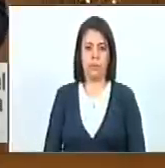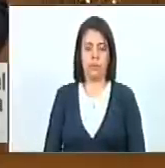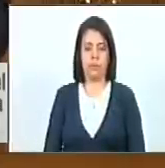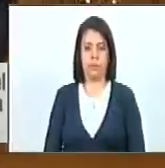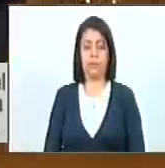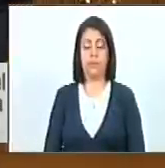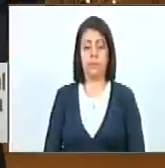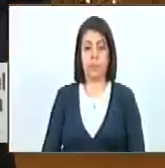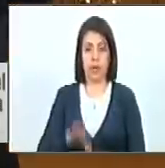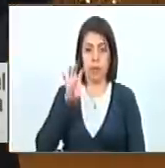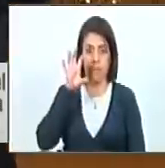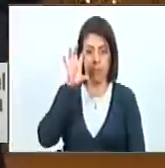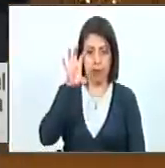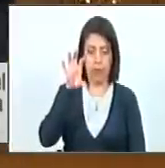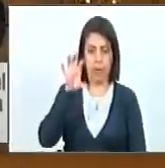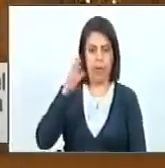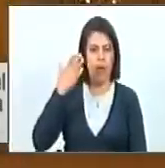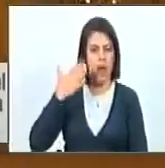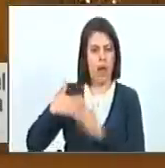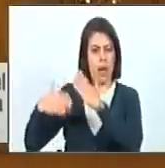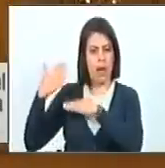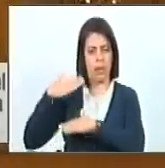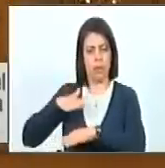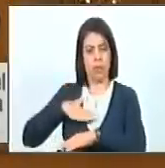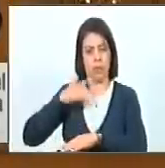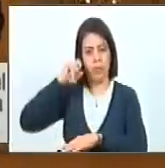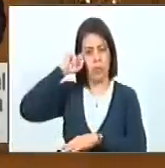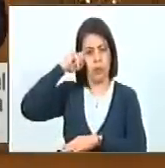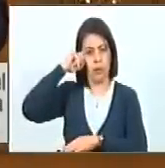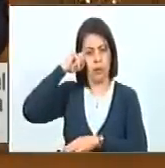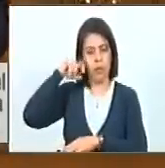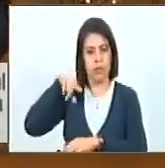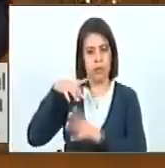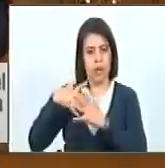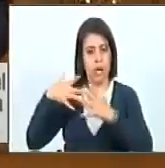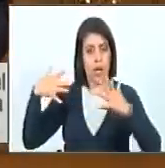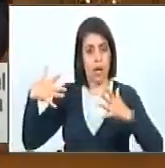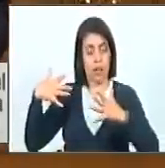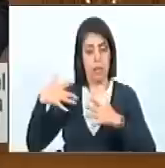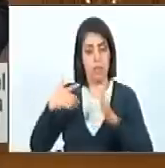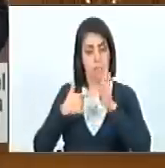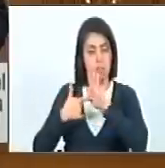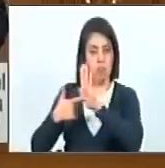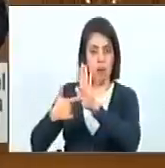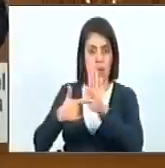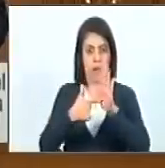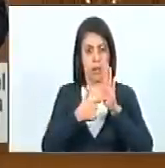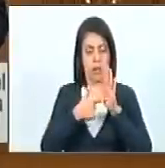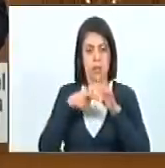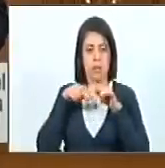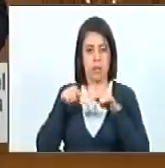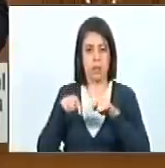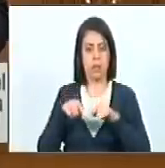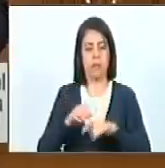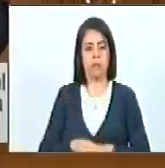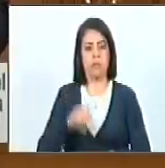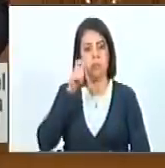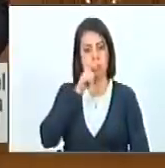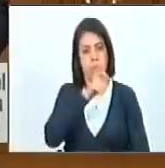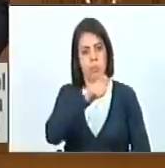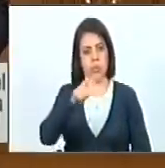Sin duda el país en esa década, podemos recordar las grandes manifestaciones